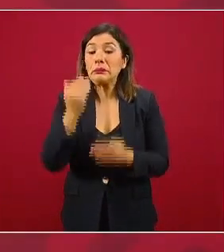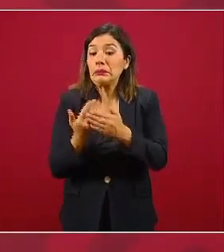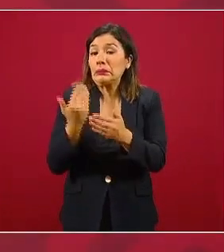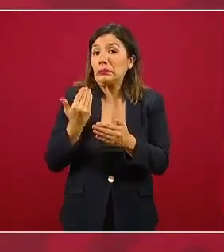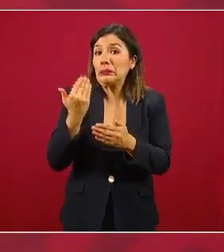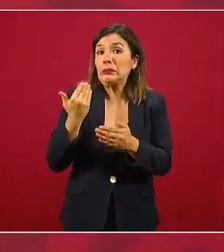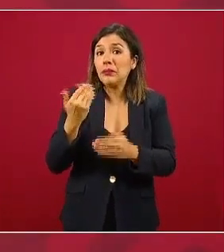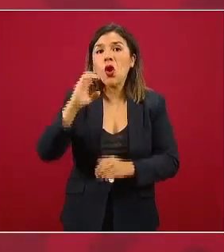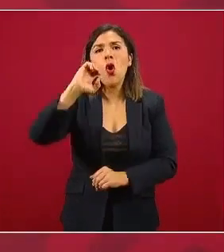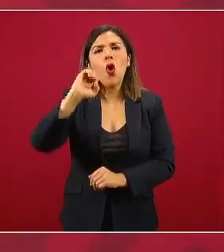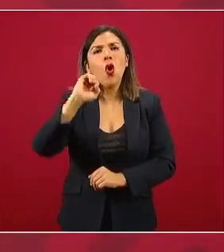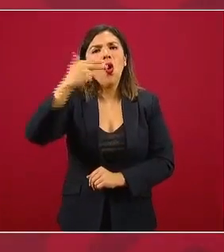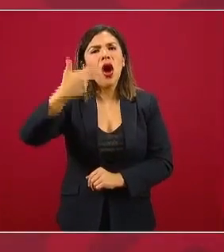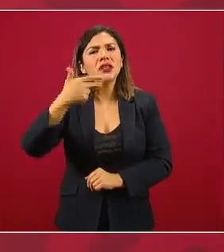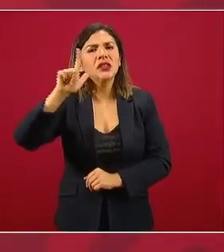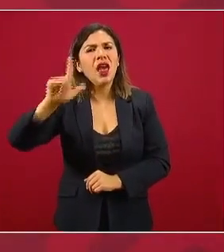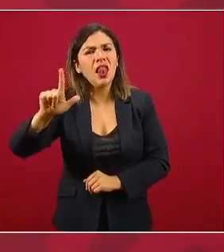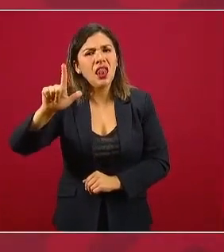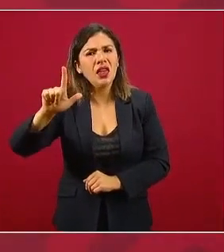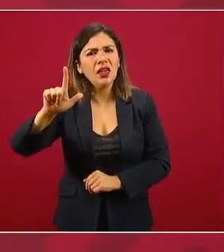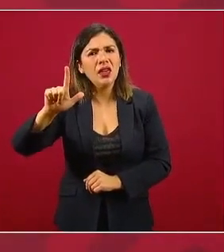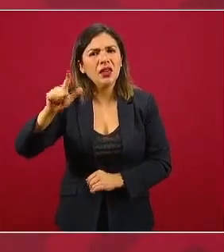Recientemente OHL,